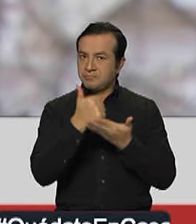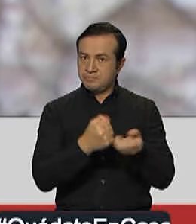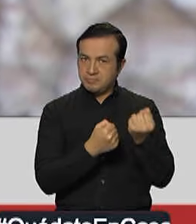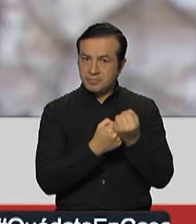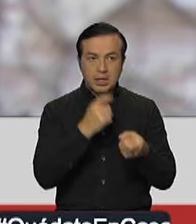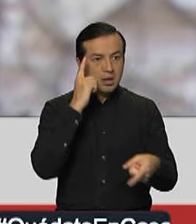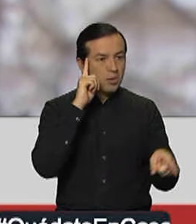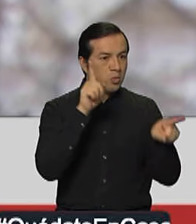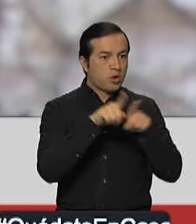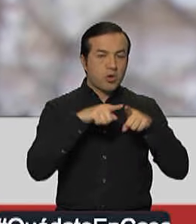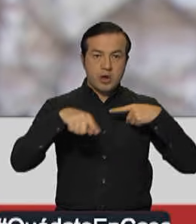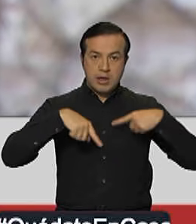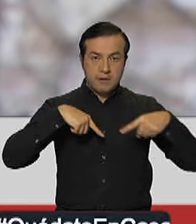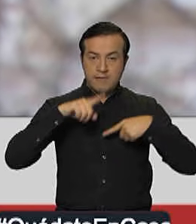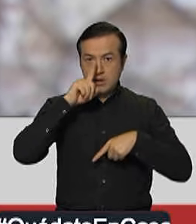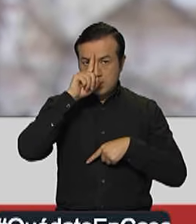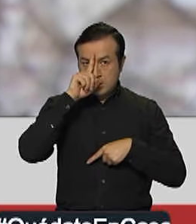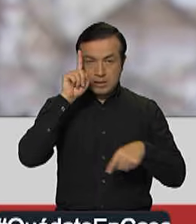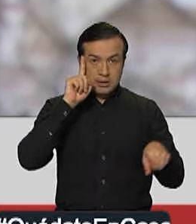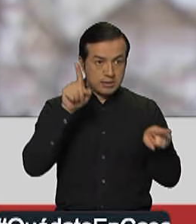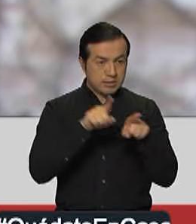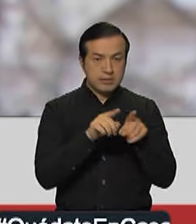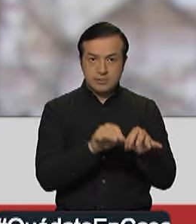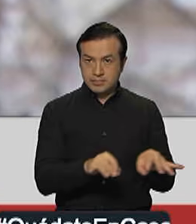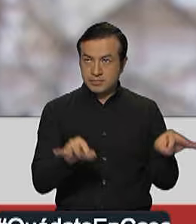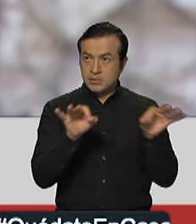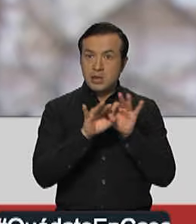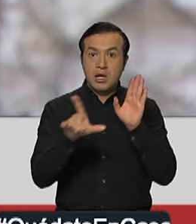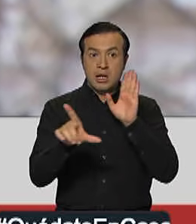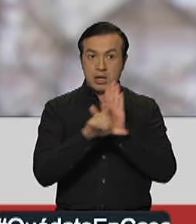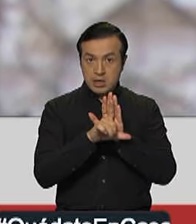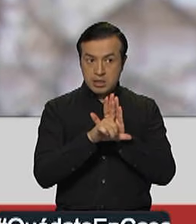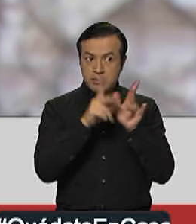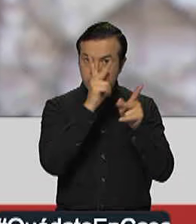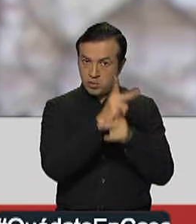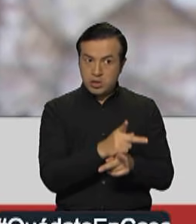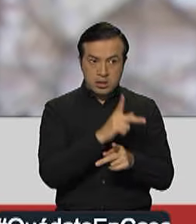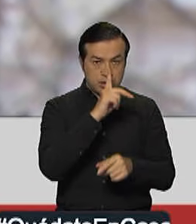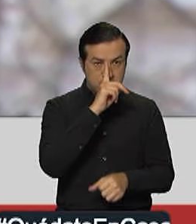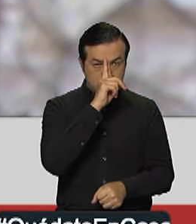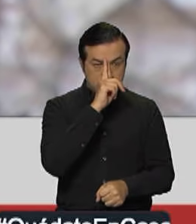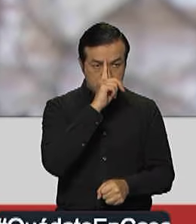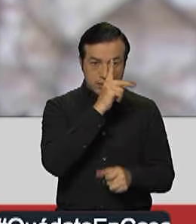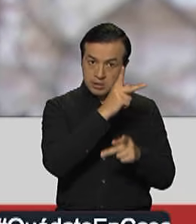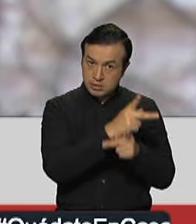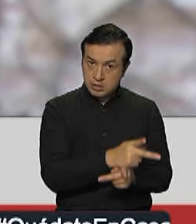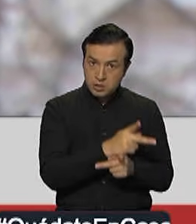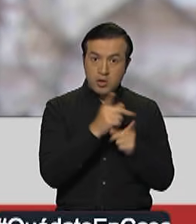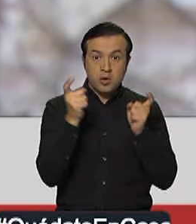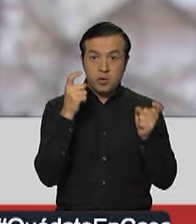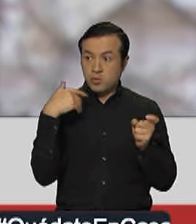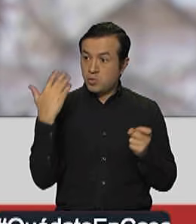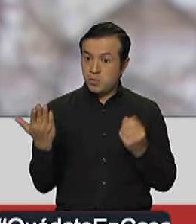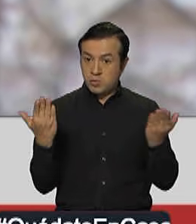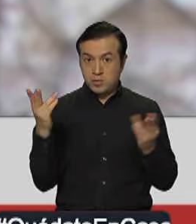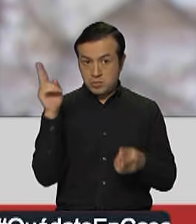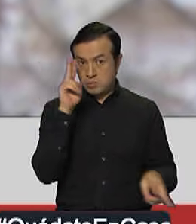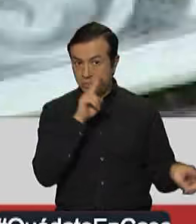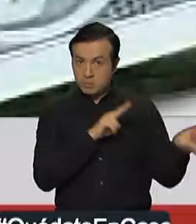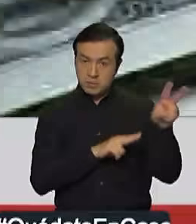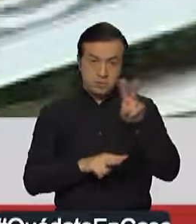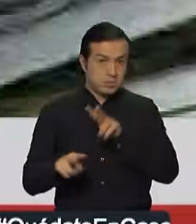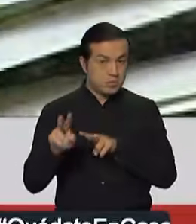los acuerdos entre los ecuatorianos sean lo que manden. La ley protege al empleado también y la ley permite que haya un control cruzado para que esto vaya hacia